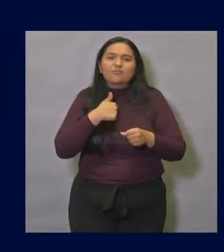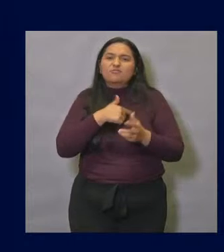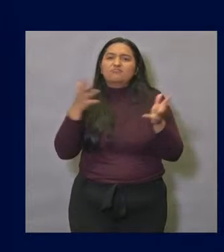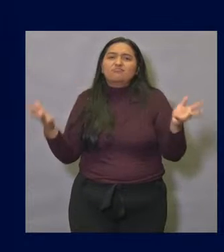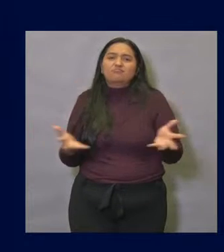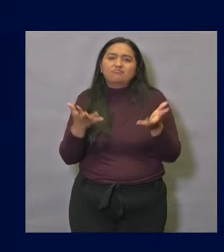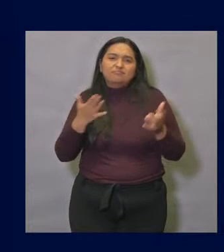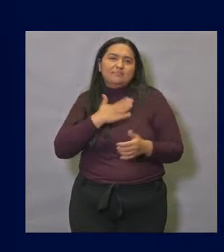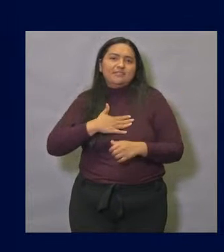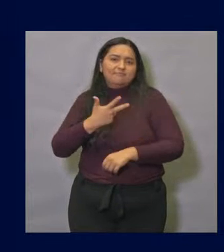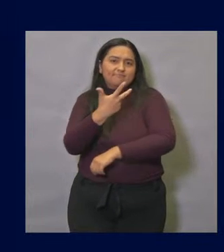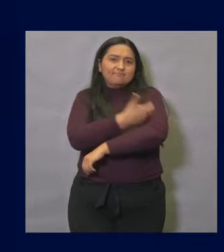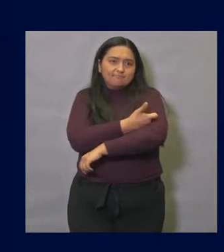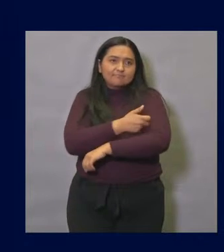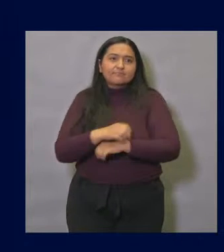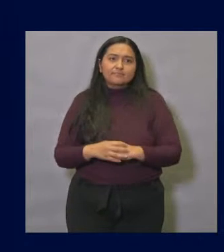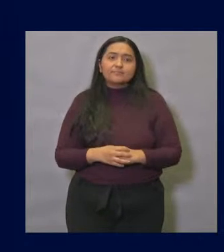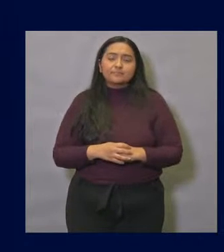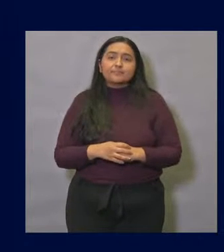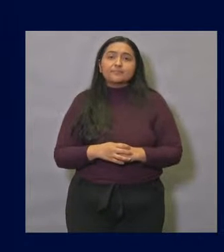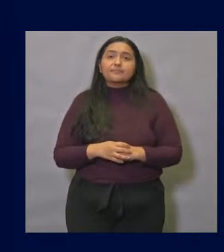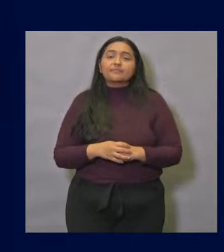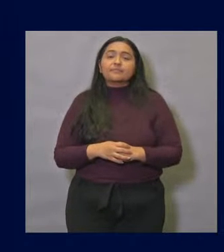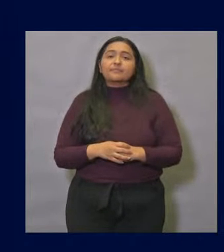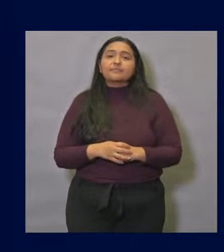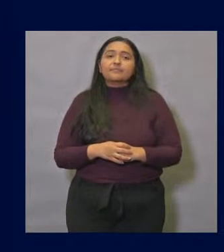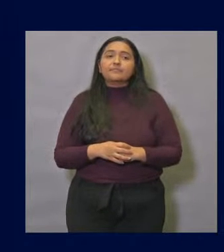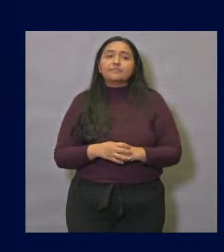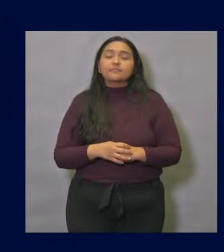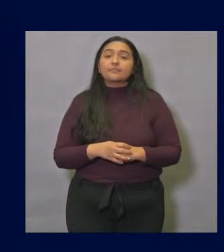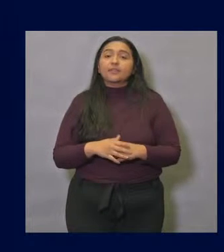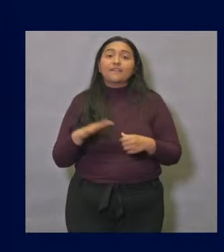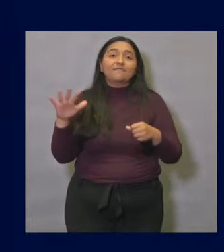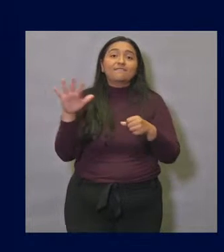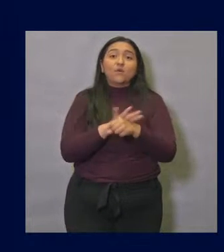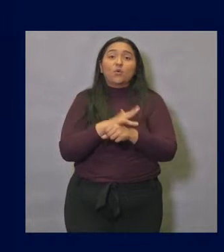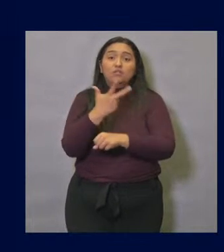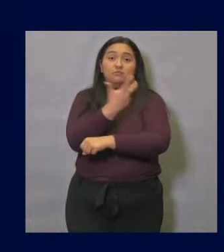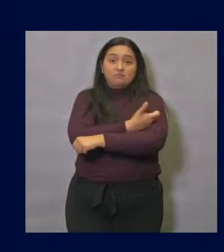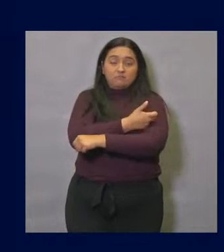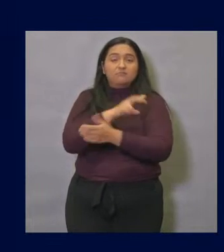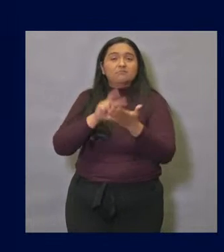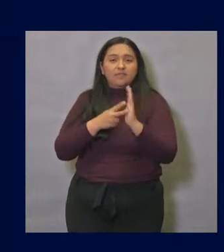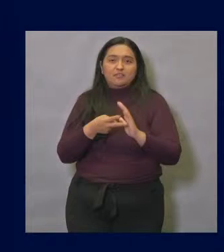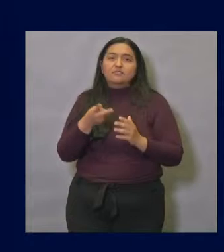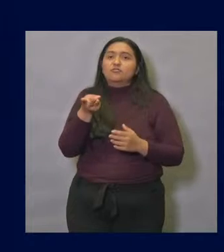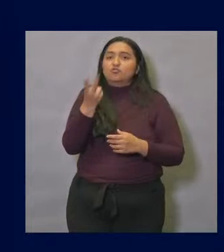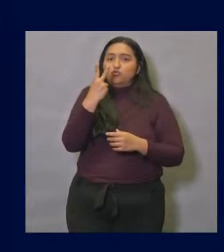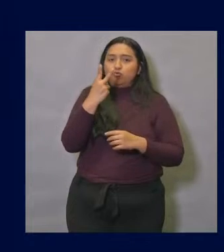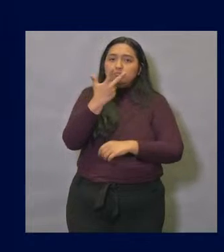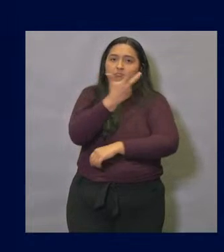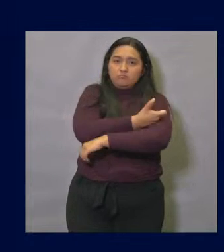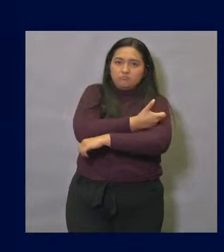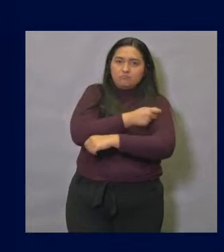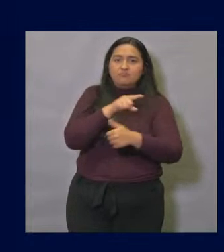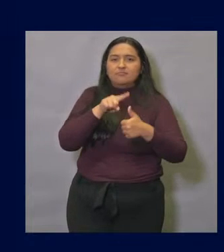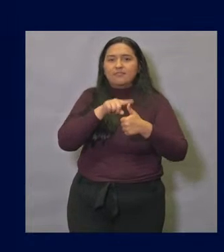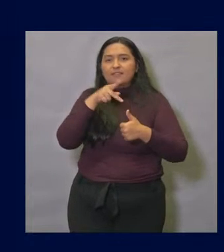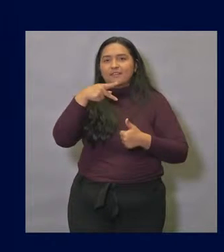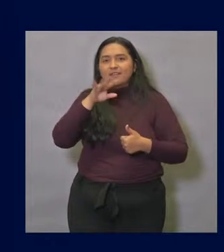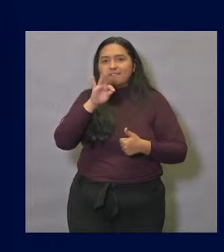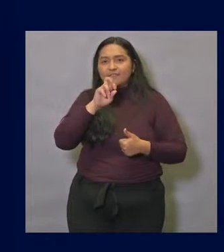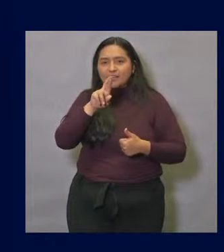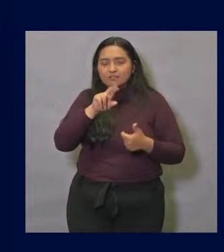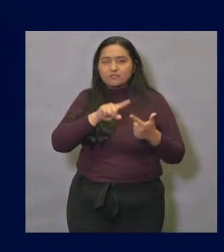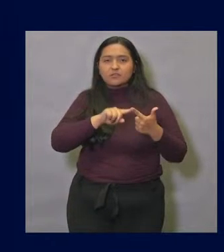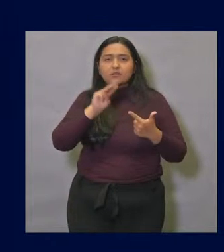Vacunar a todos por completo, lo que significa 2 dosis de la vacuna Pfizer y Moderna, si esa es la